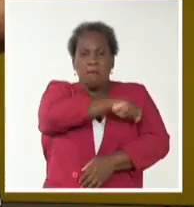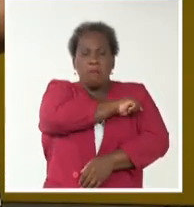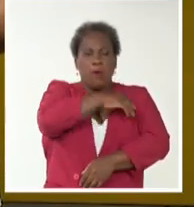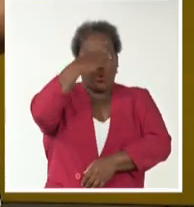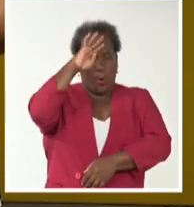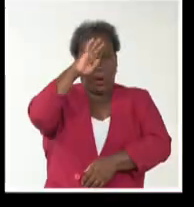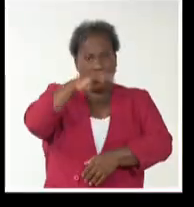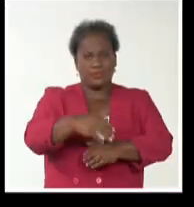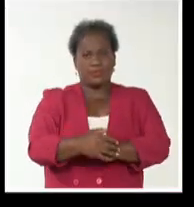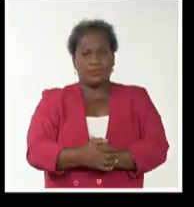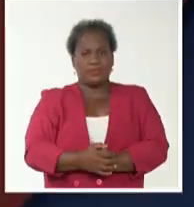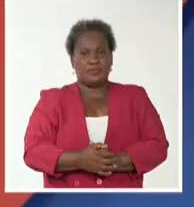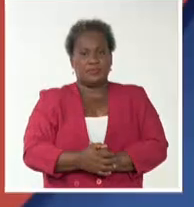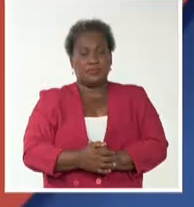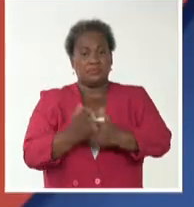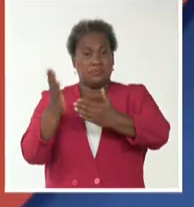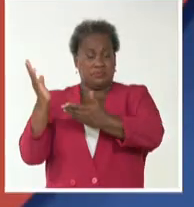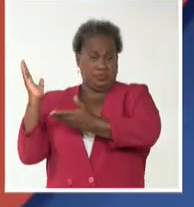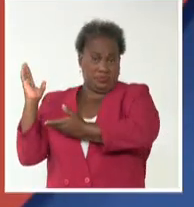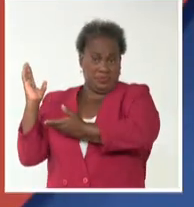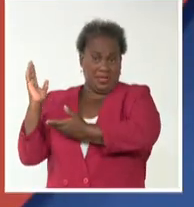contexto.